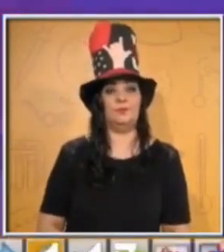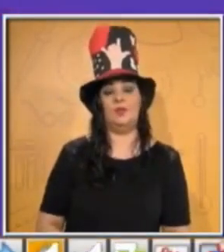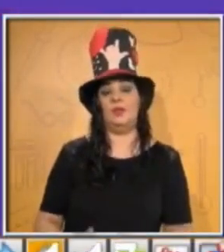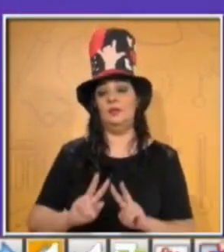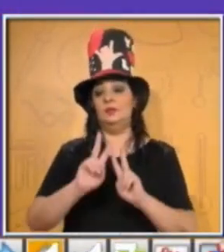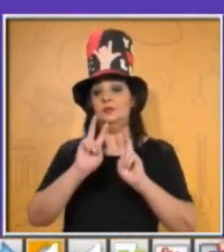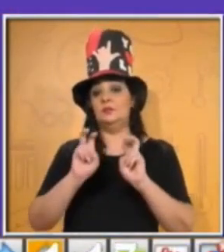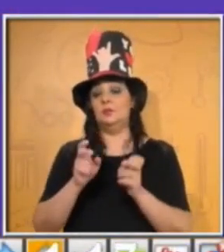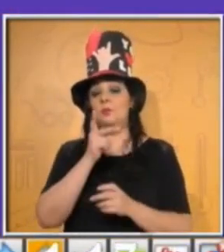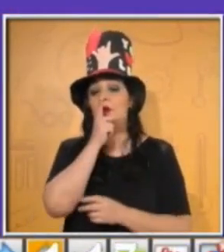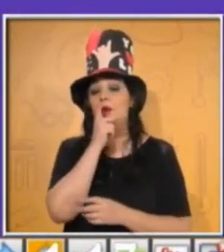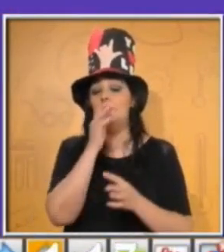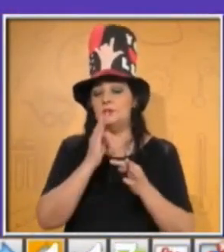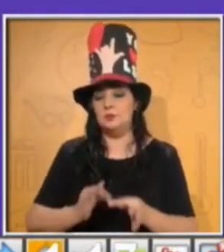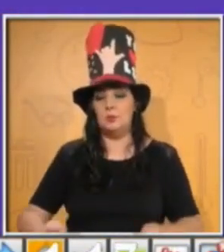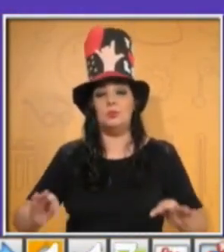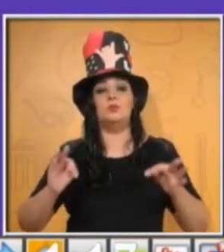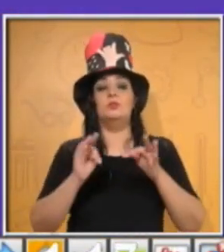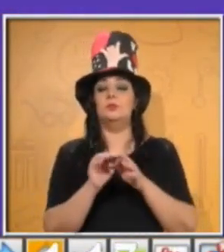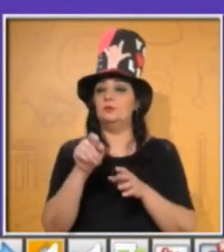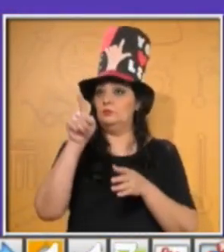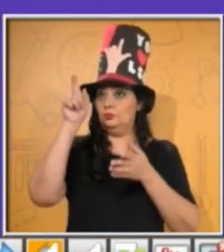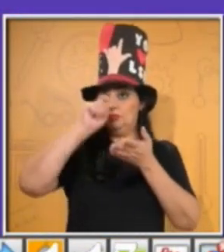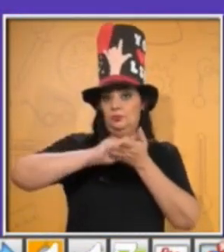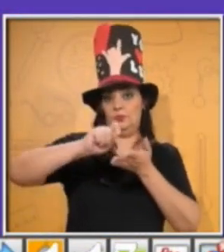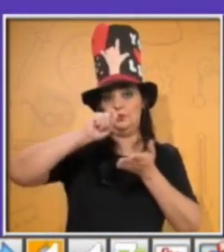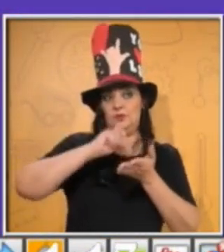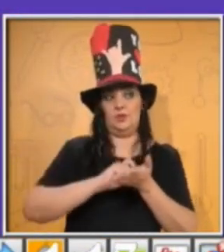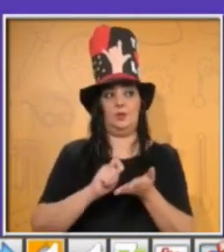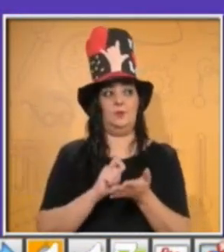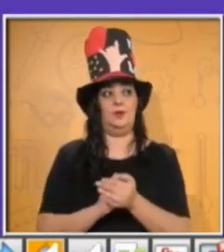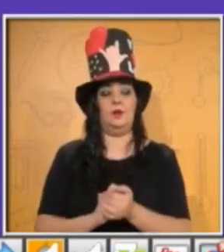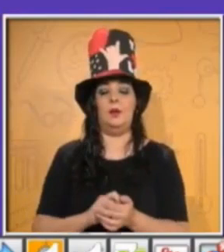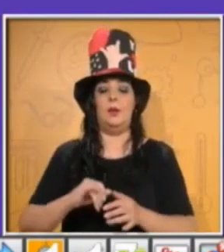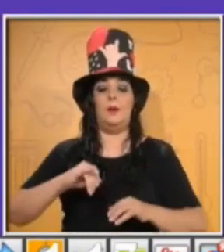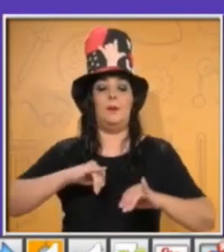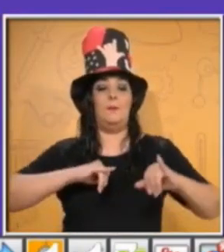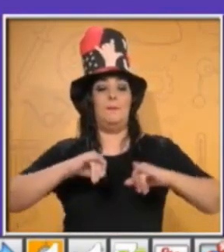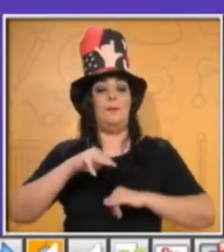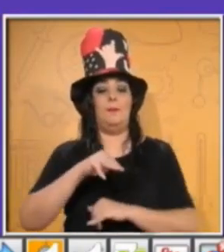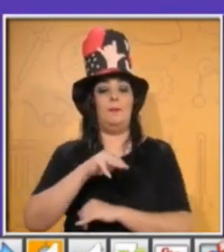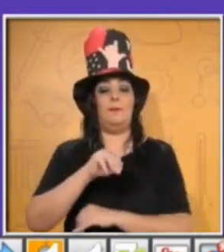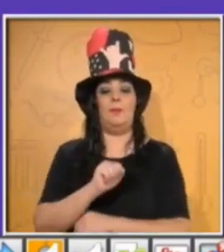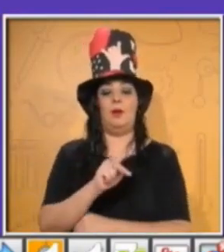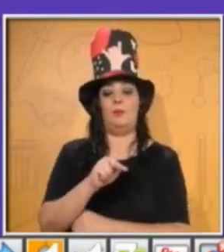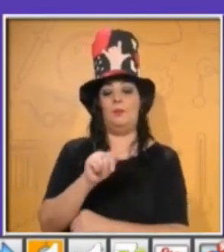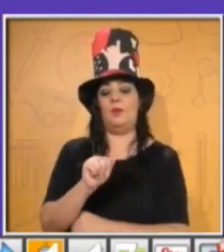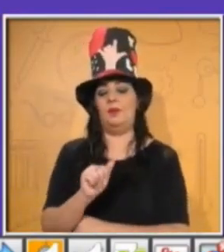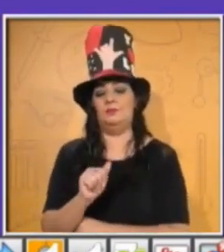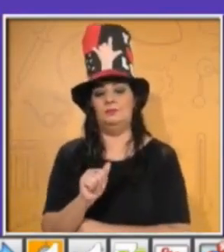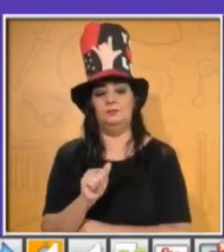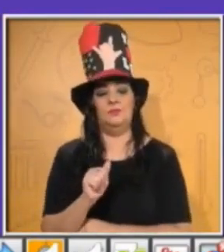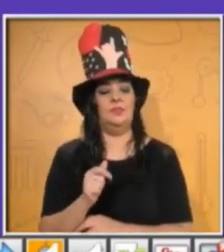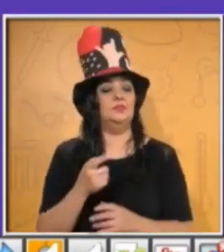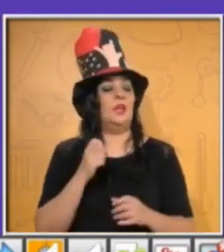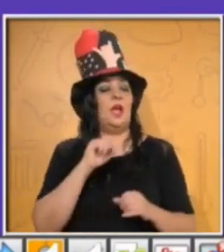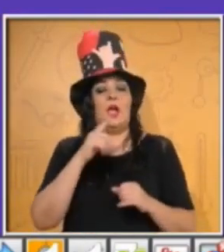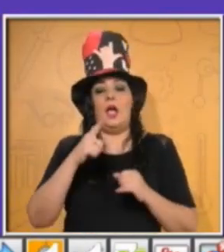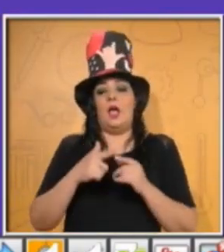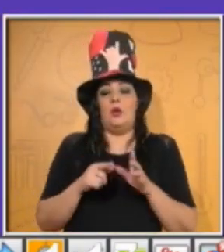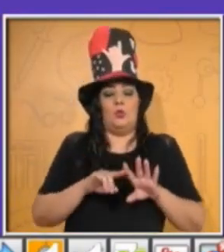Conceptos importantes del día de hoy. Tomen nota, niños, niñas. Mapa. Es cualquier tipo de